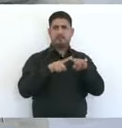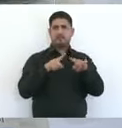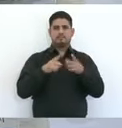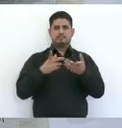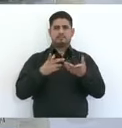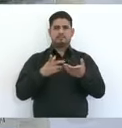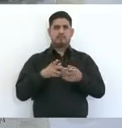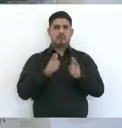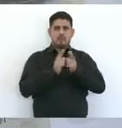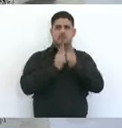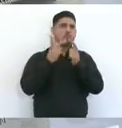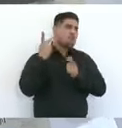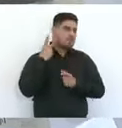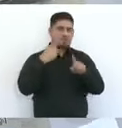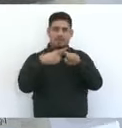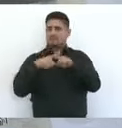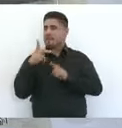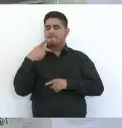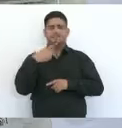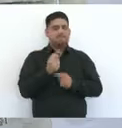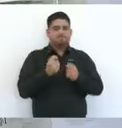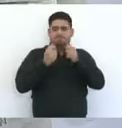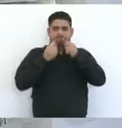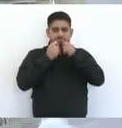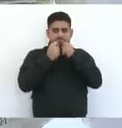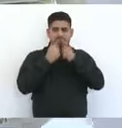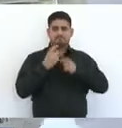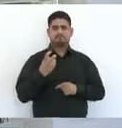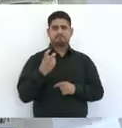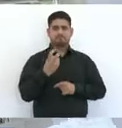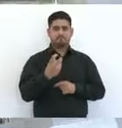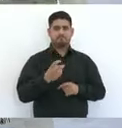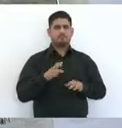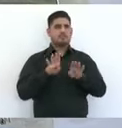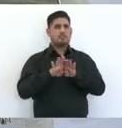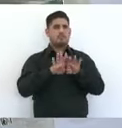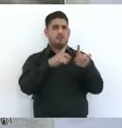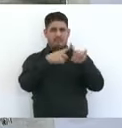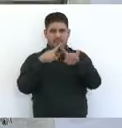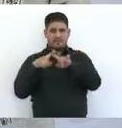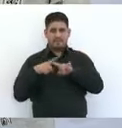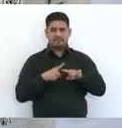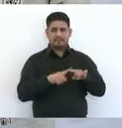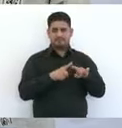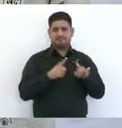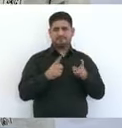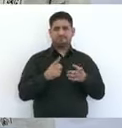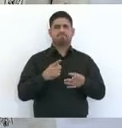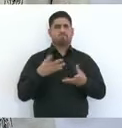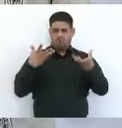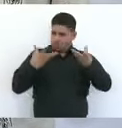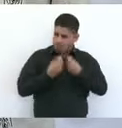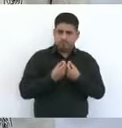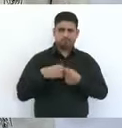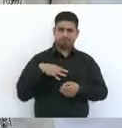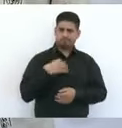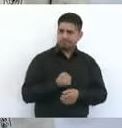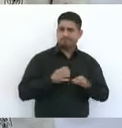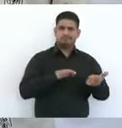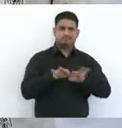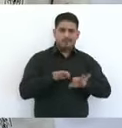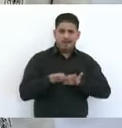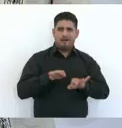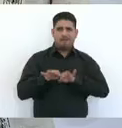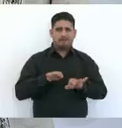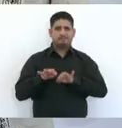que no obstante esa diferencia, hemos trabajado de manera conjunta,